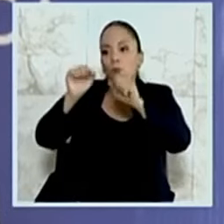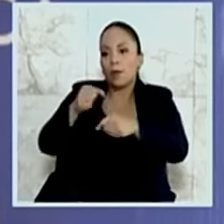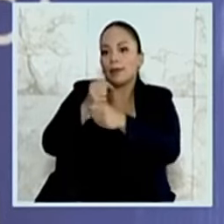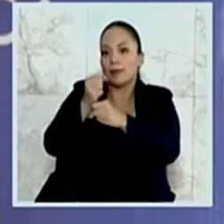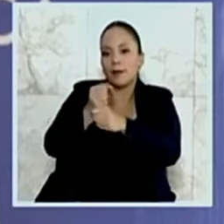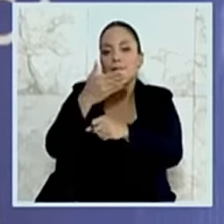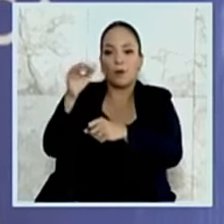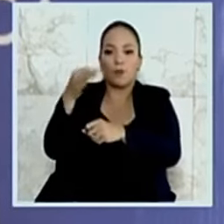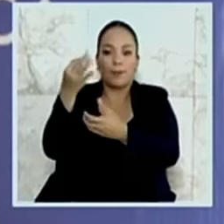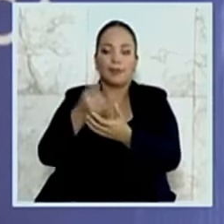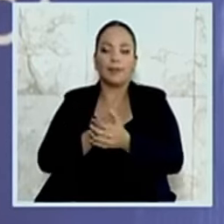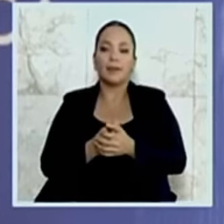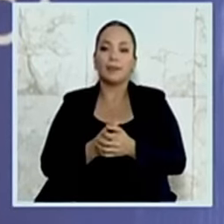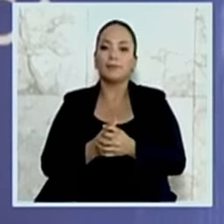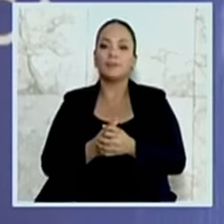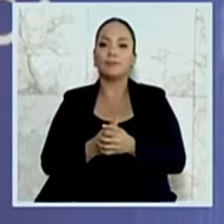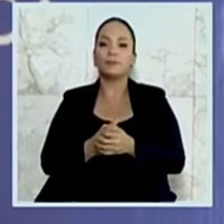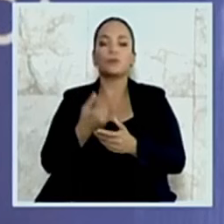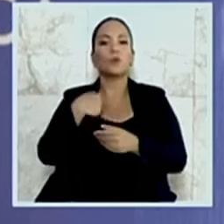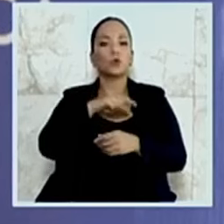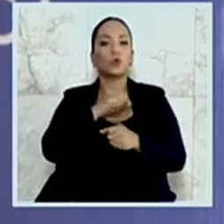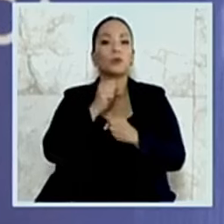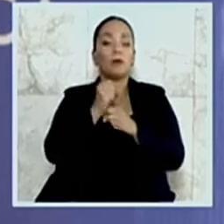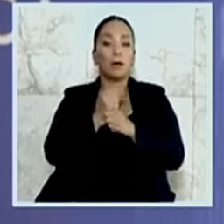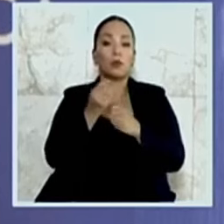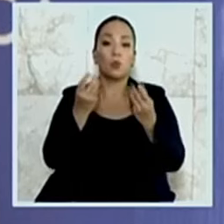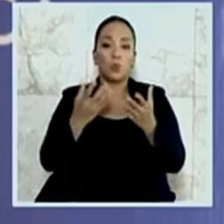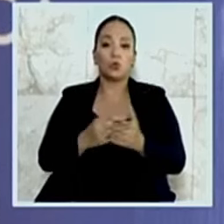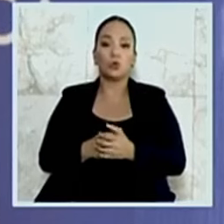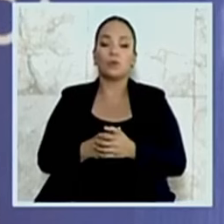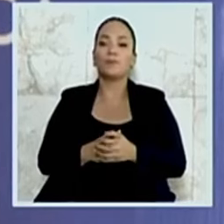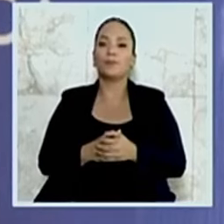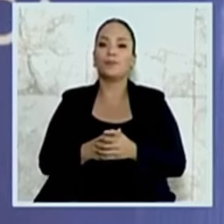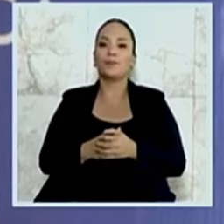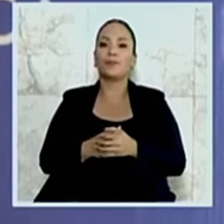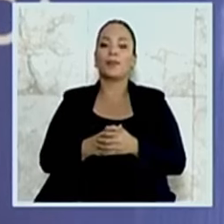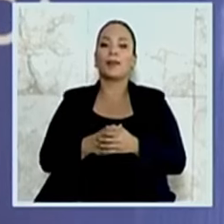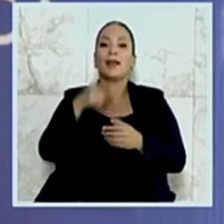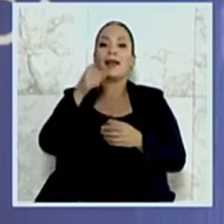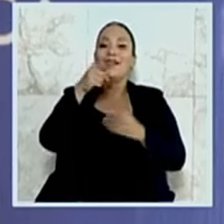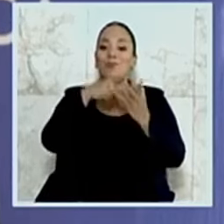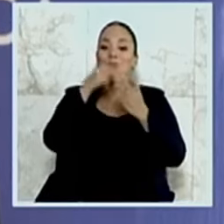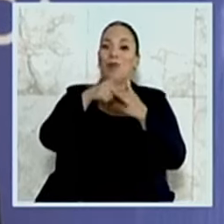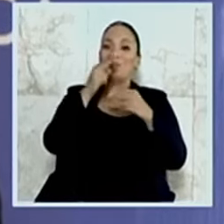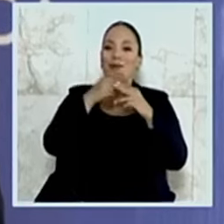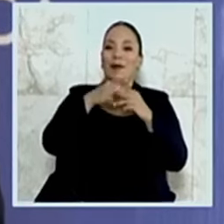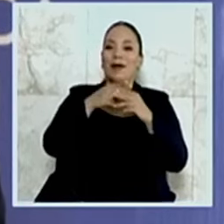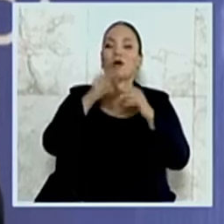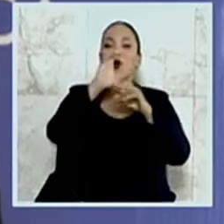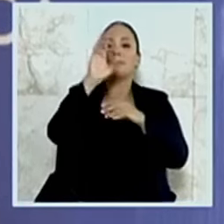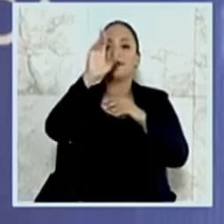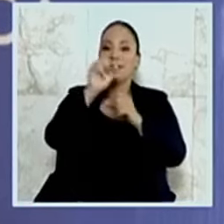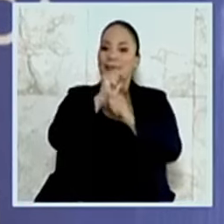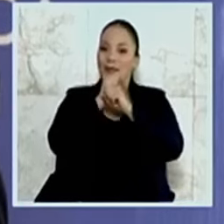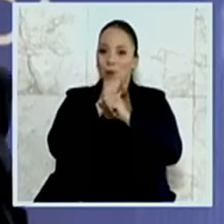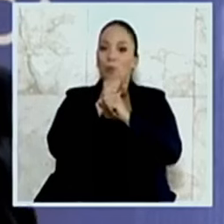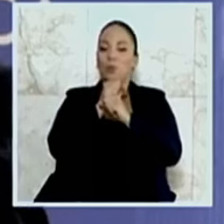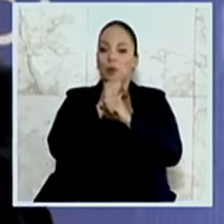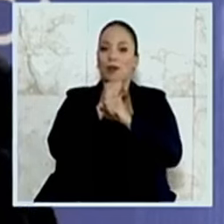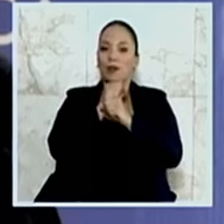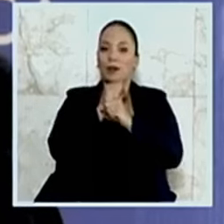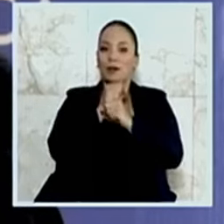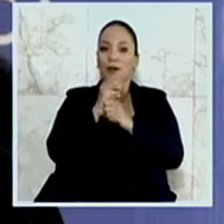Poder Judicial puedan ejercer sus obligaciones constitucionales y competencias de una mejor